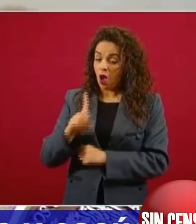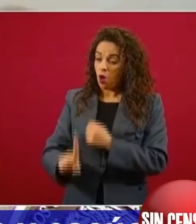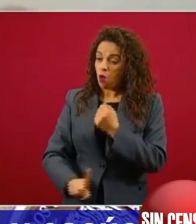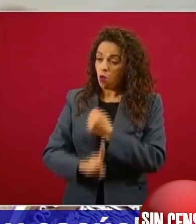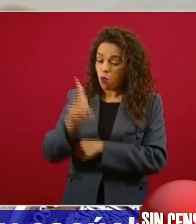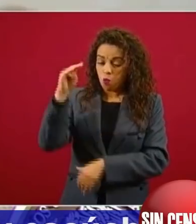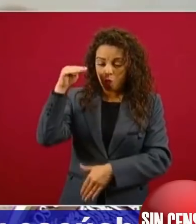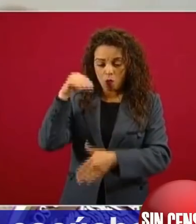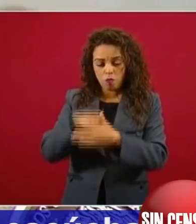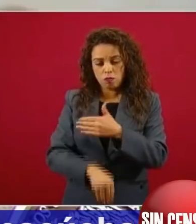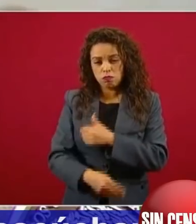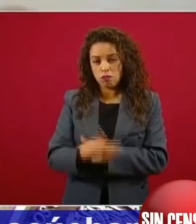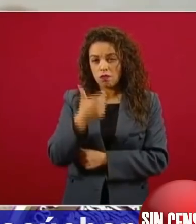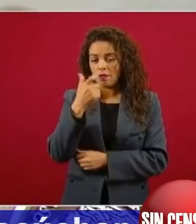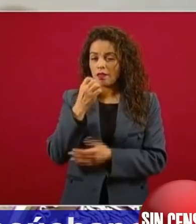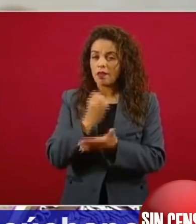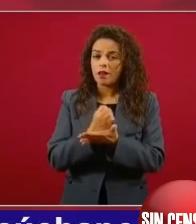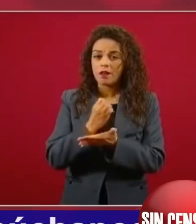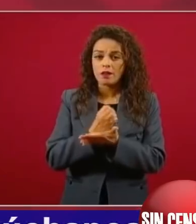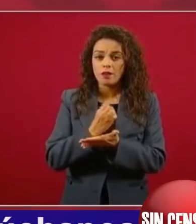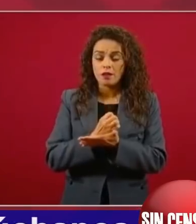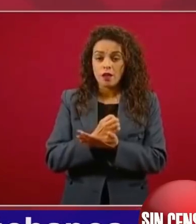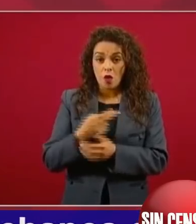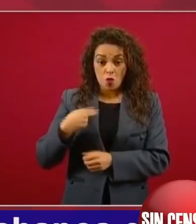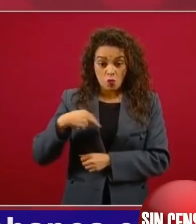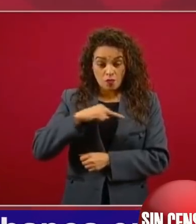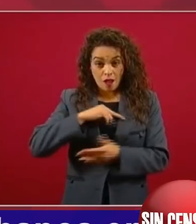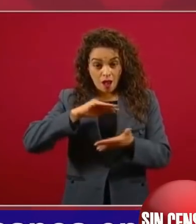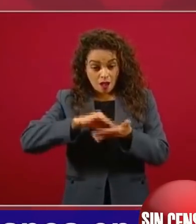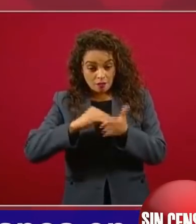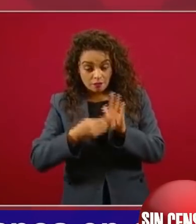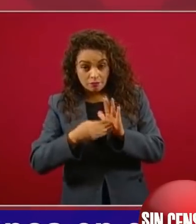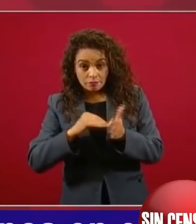aplicación de nuestra estrategia